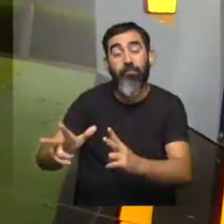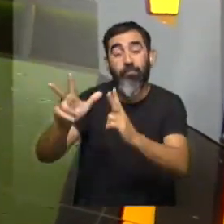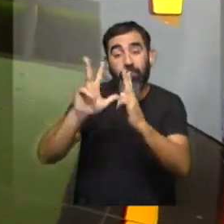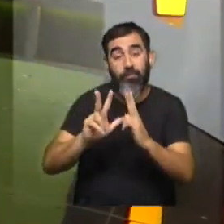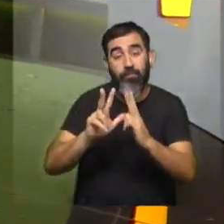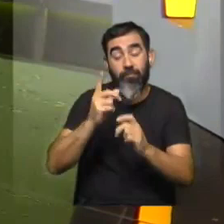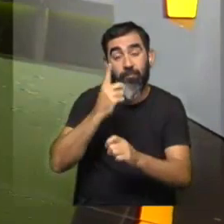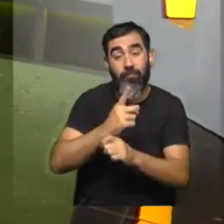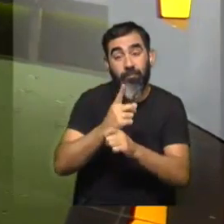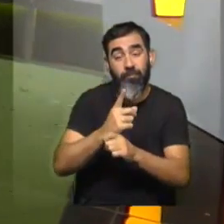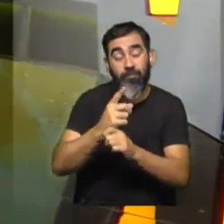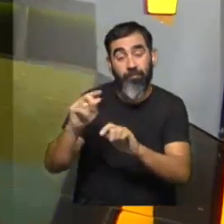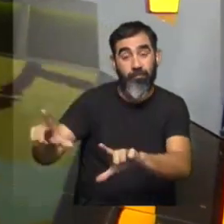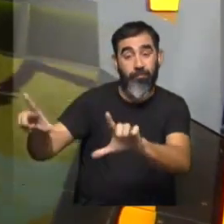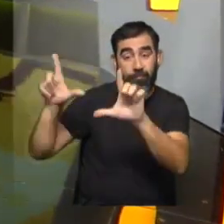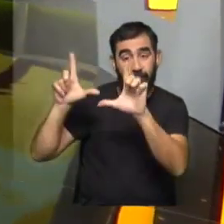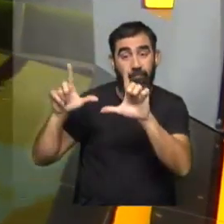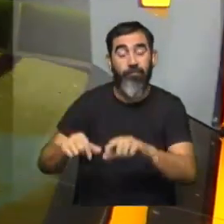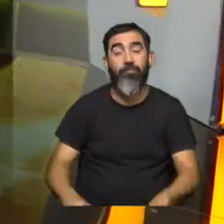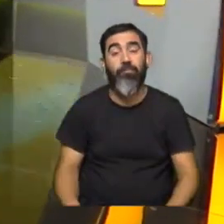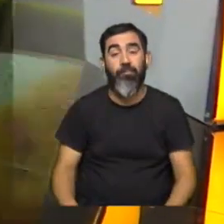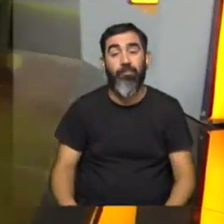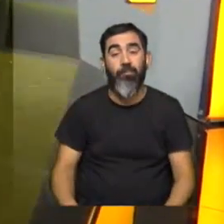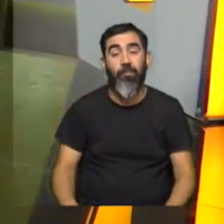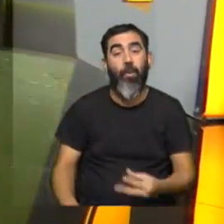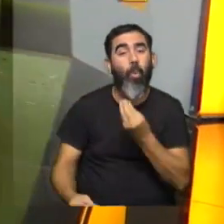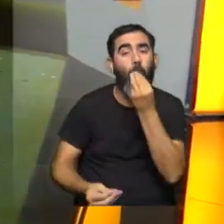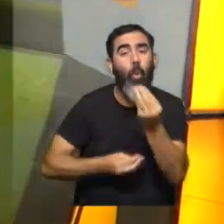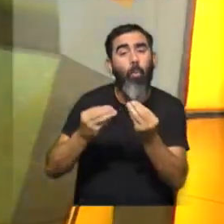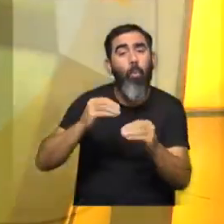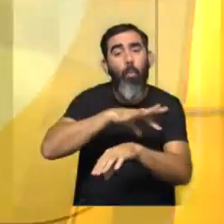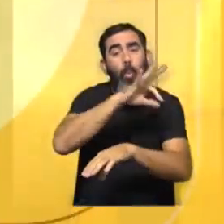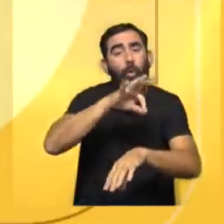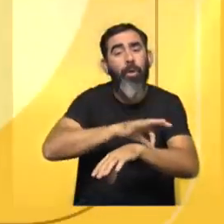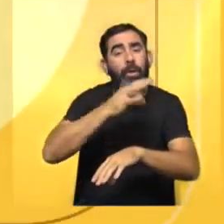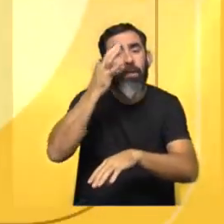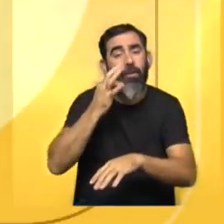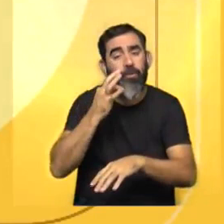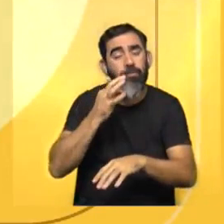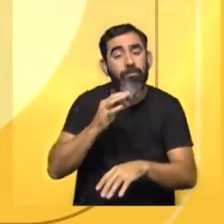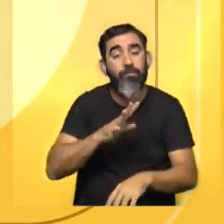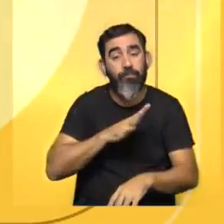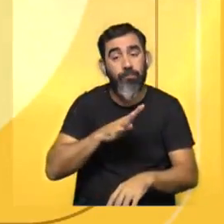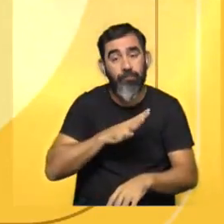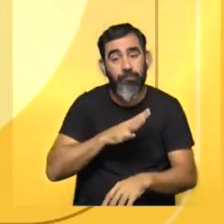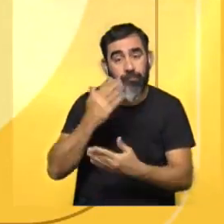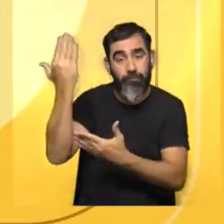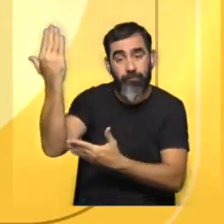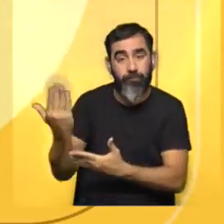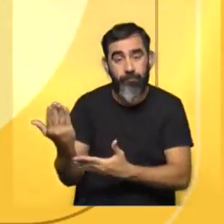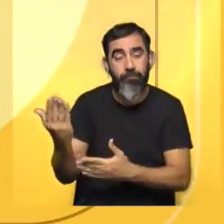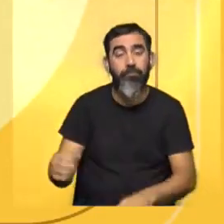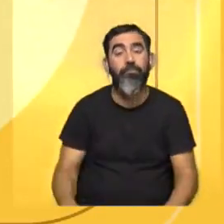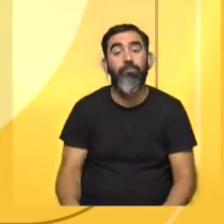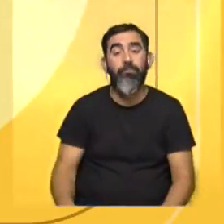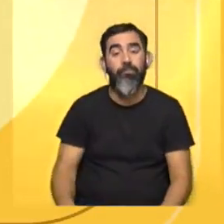Gonzalo. En esta primera placa, por ejemplo, vamos a recordar cómo son los mosquitos, ¿no? Los mosquitos tienen esta forma, pero en